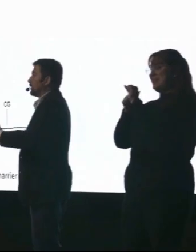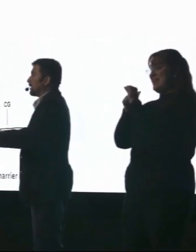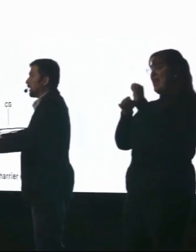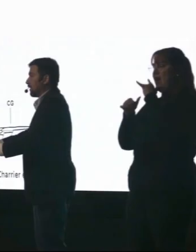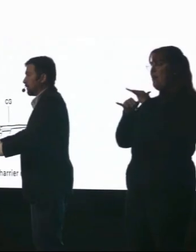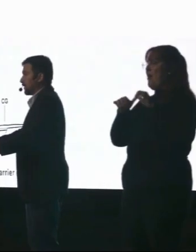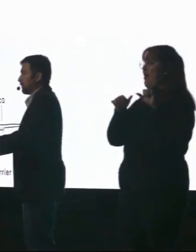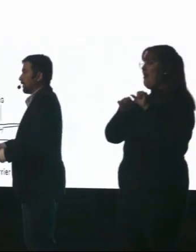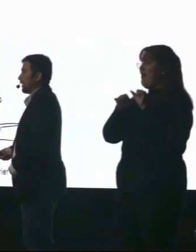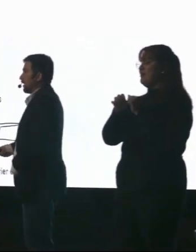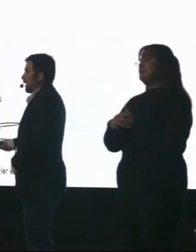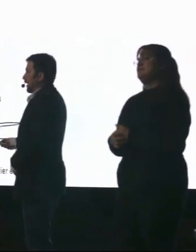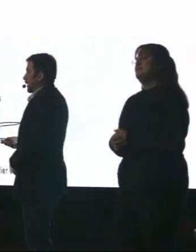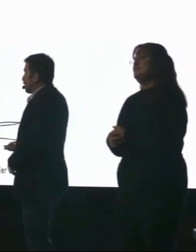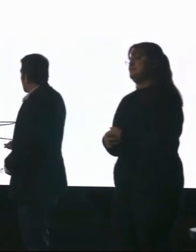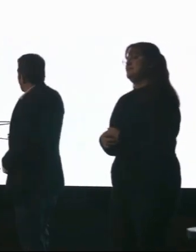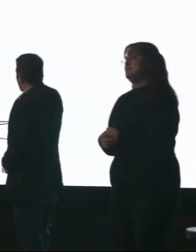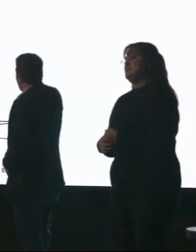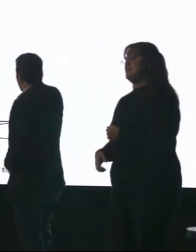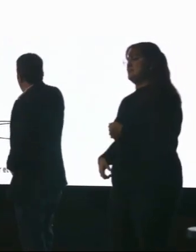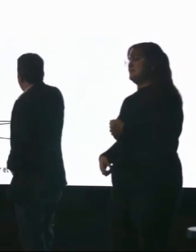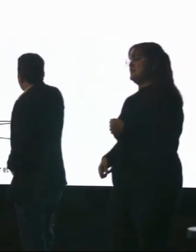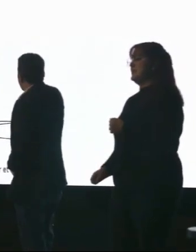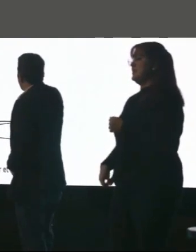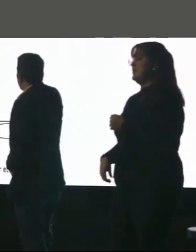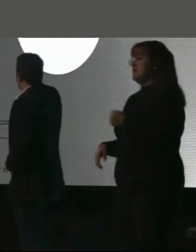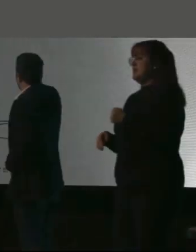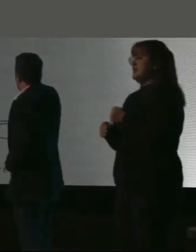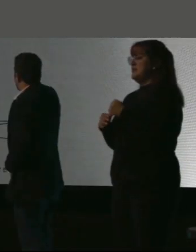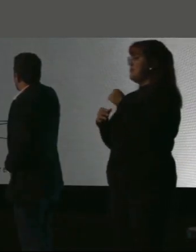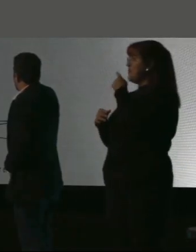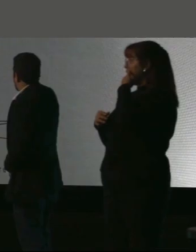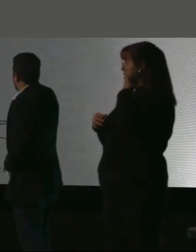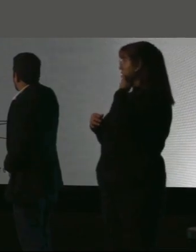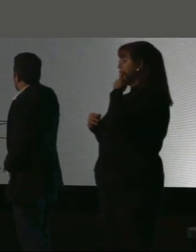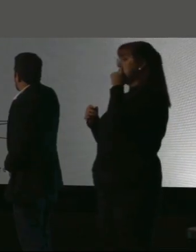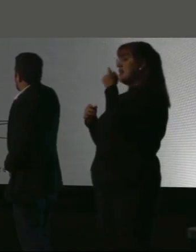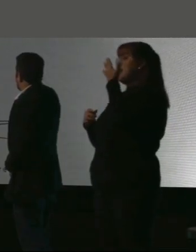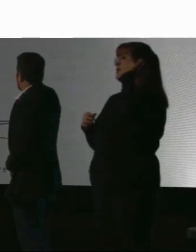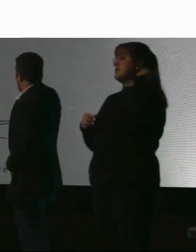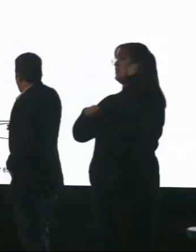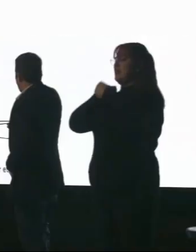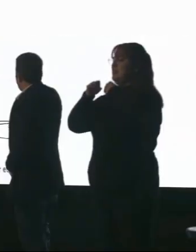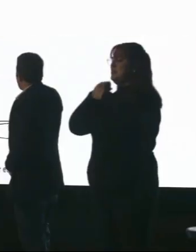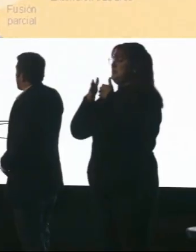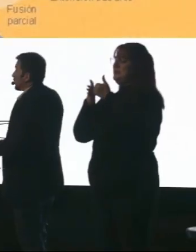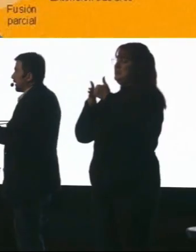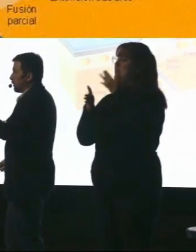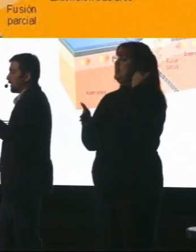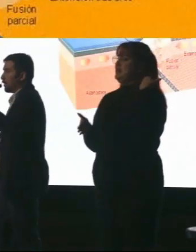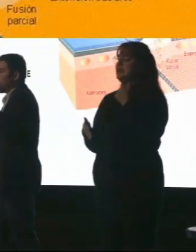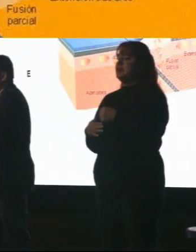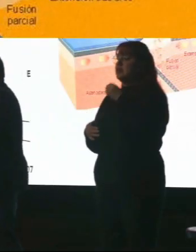fosa. Eso es el escenario que teníamos durante el Jurásico. Es decir, si nosotros quisiéramos ver algo